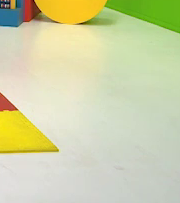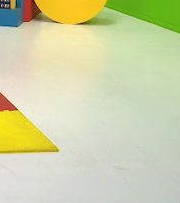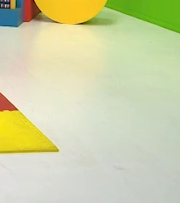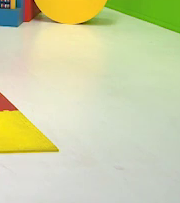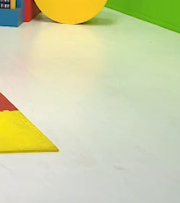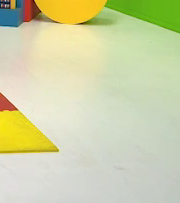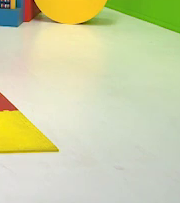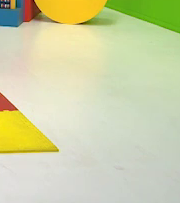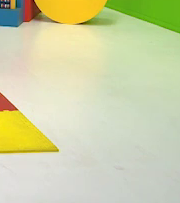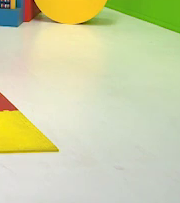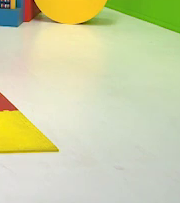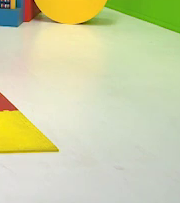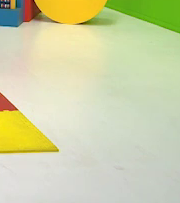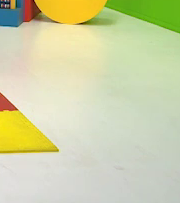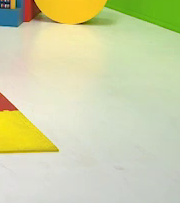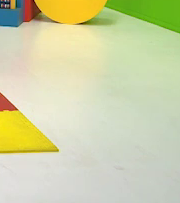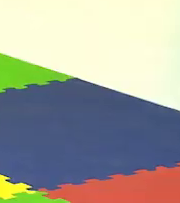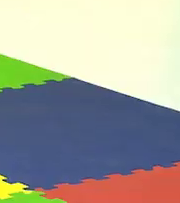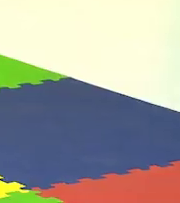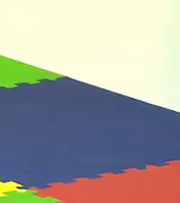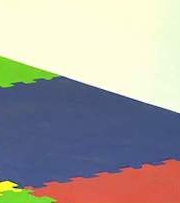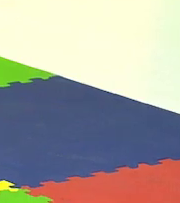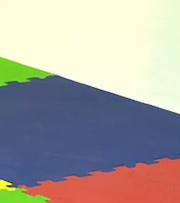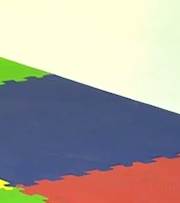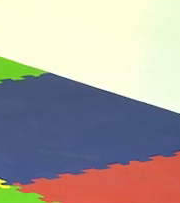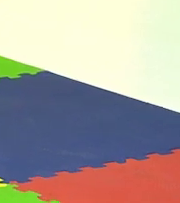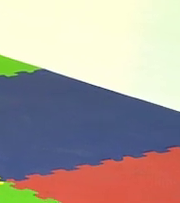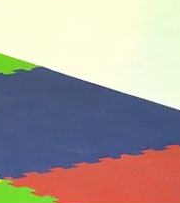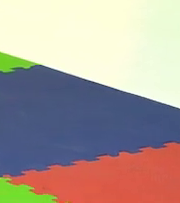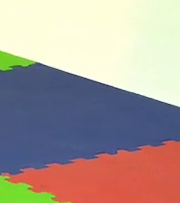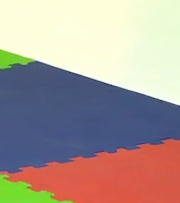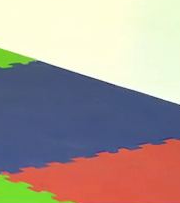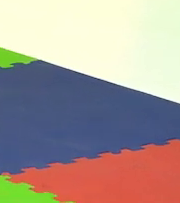roca y